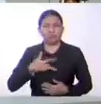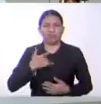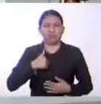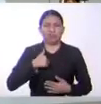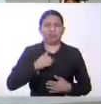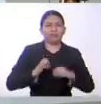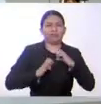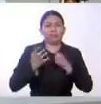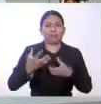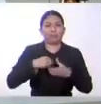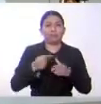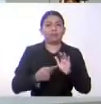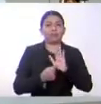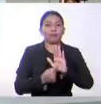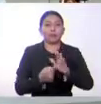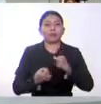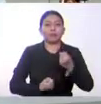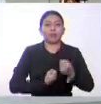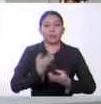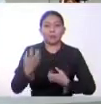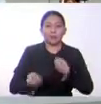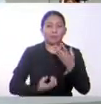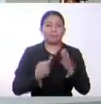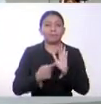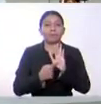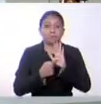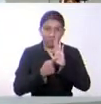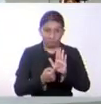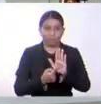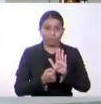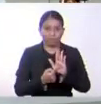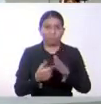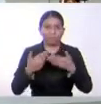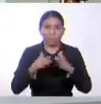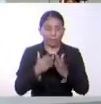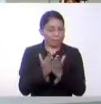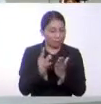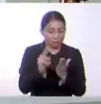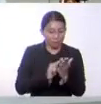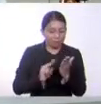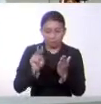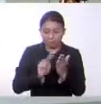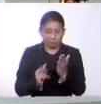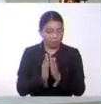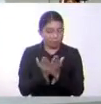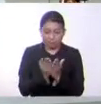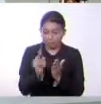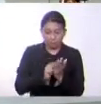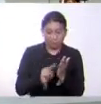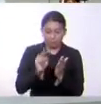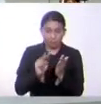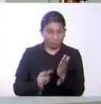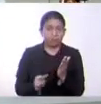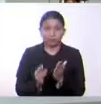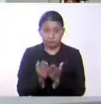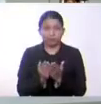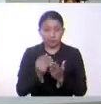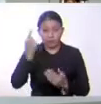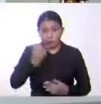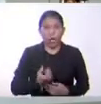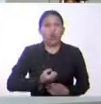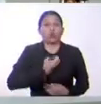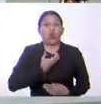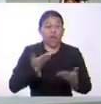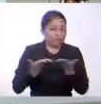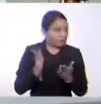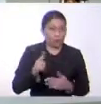que se refleja en el poema, y lo identificamos con las lecturas que hacemos. Es decir, que no es algo que el autor lo puso,